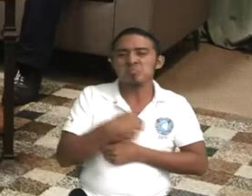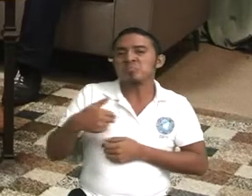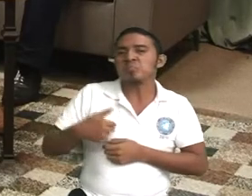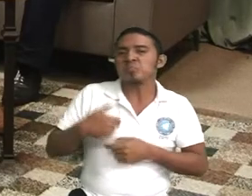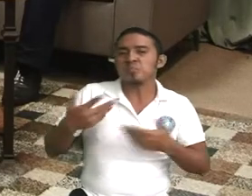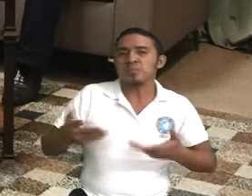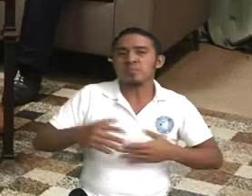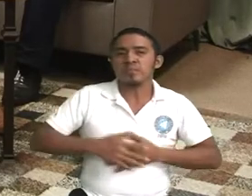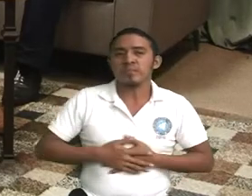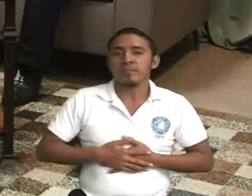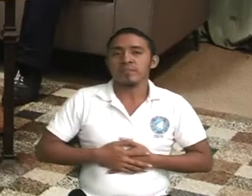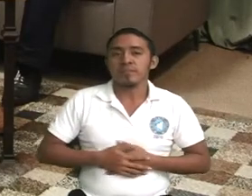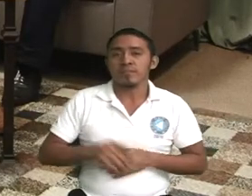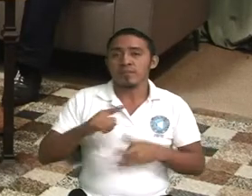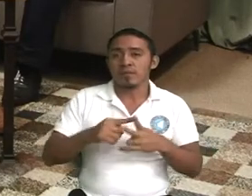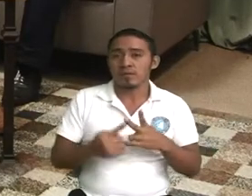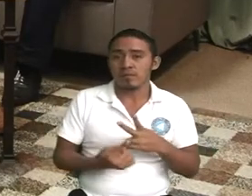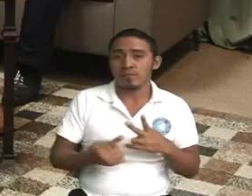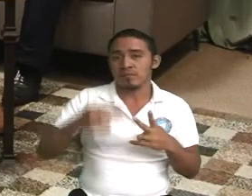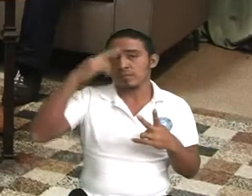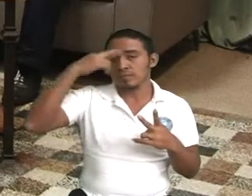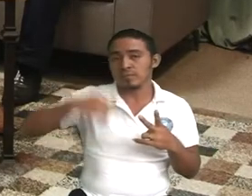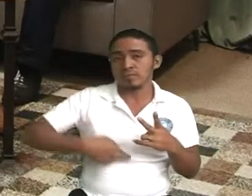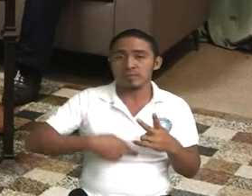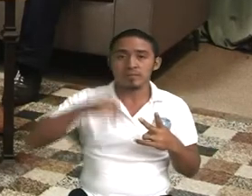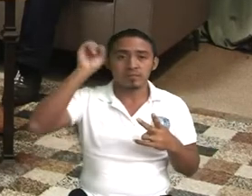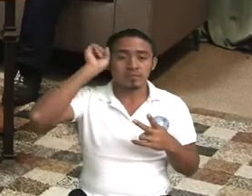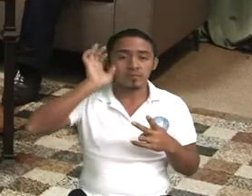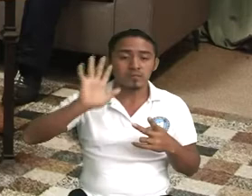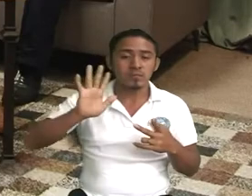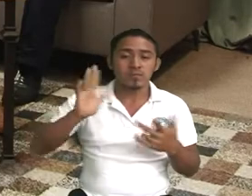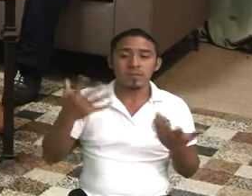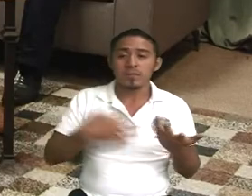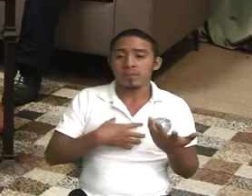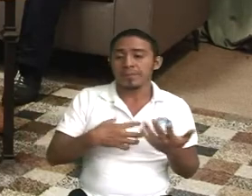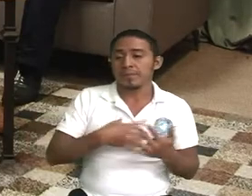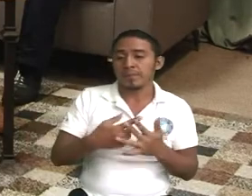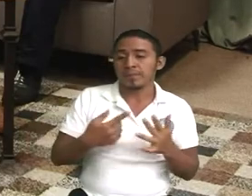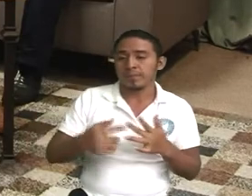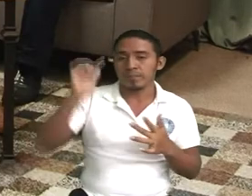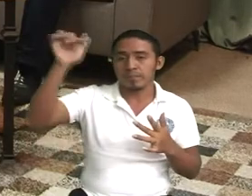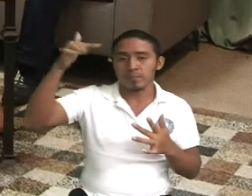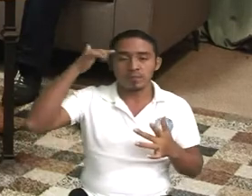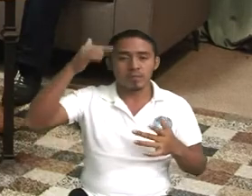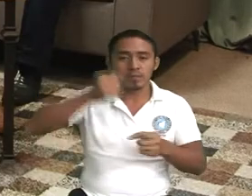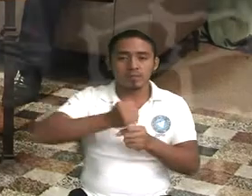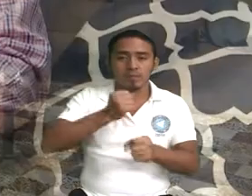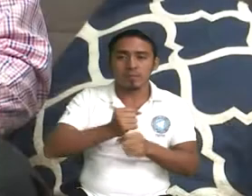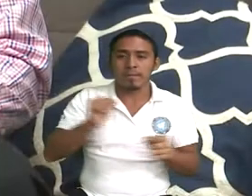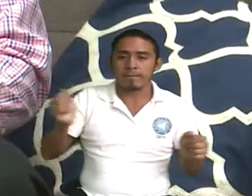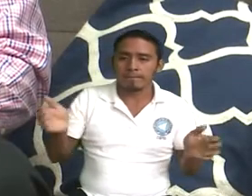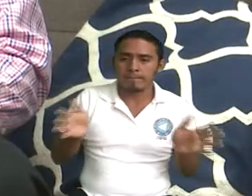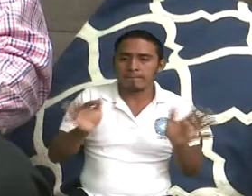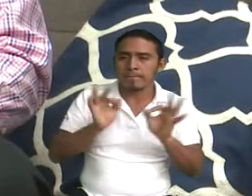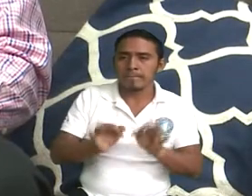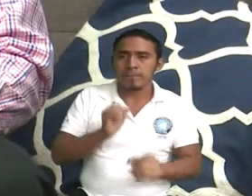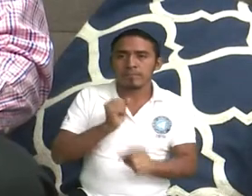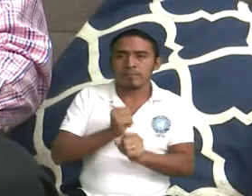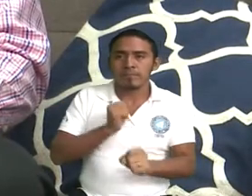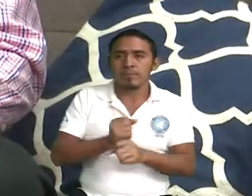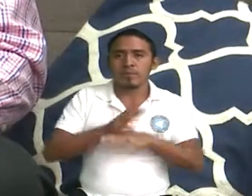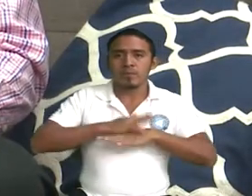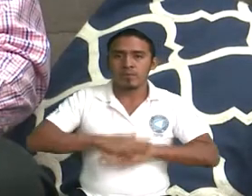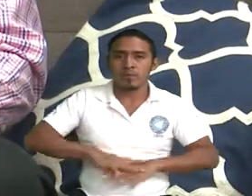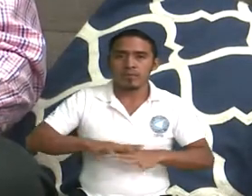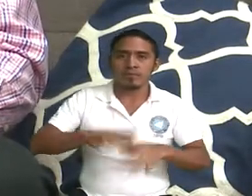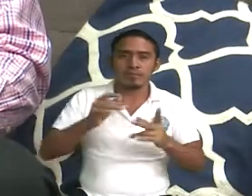porque bueno, son dos entidades del Gobierno de Reconciliación y Unidad Nacional que constantemente están trabajando por la felicidad de nuestro pueblo y en